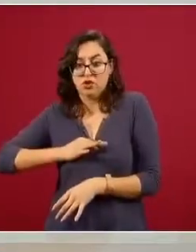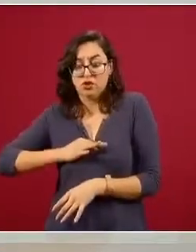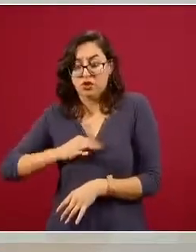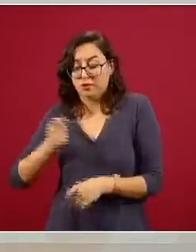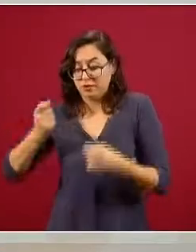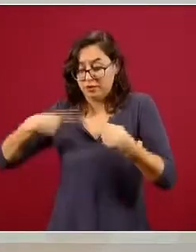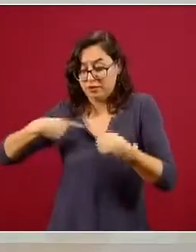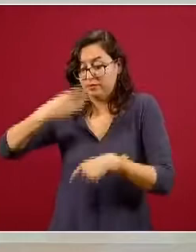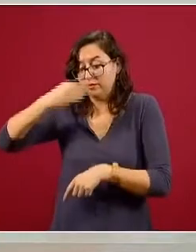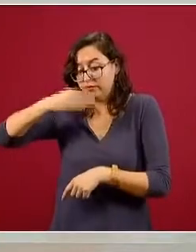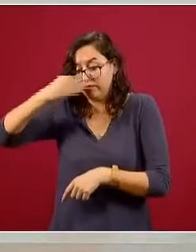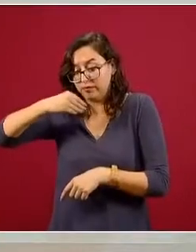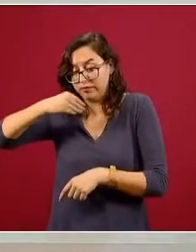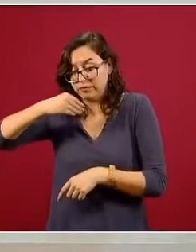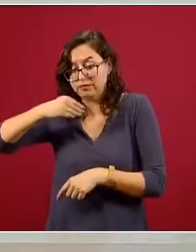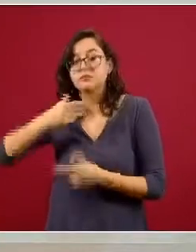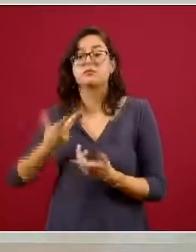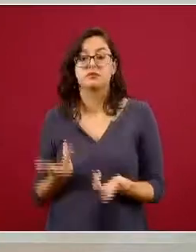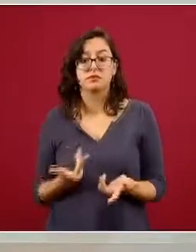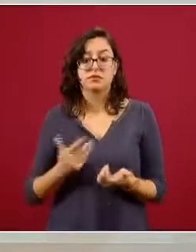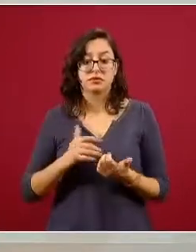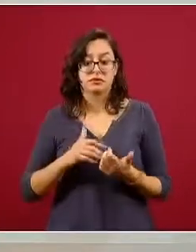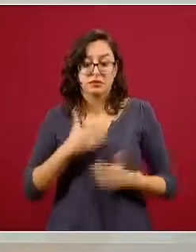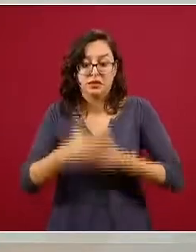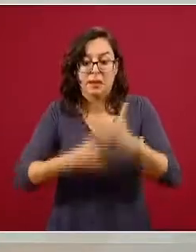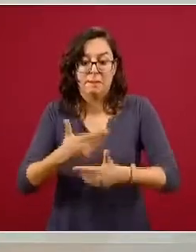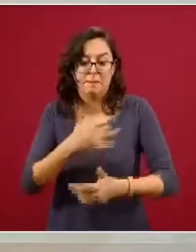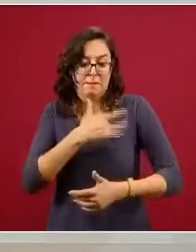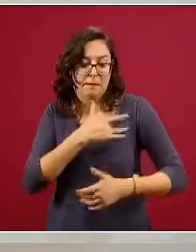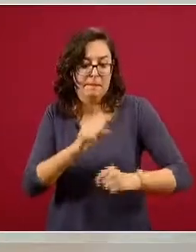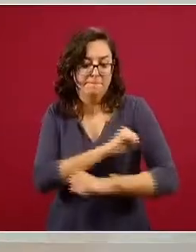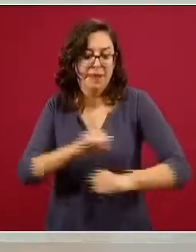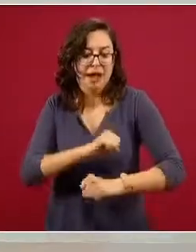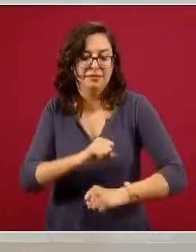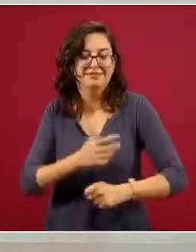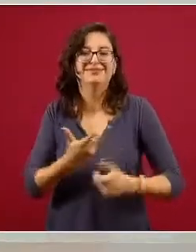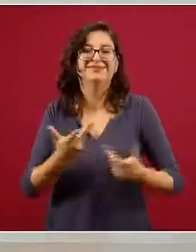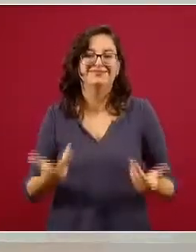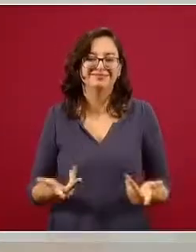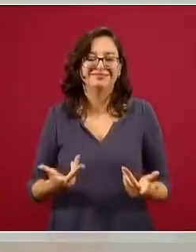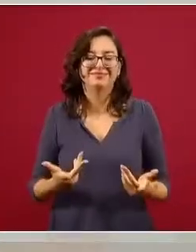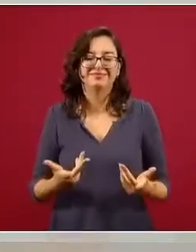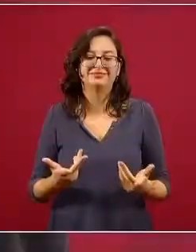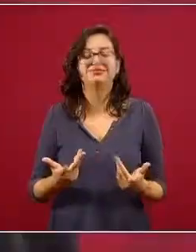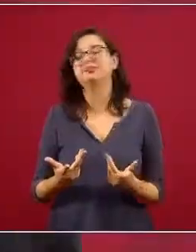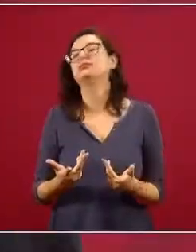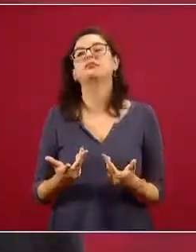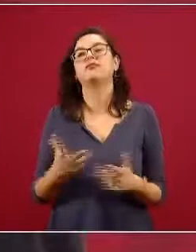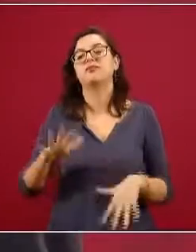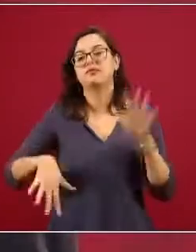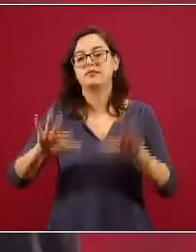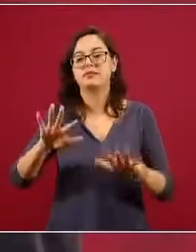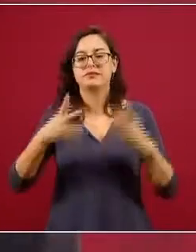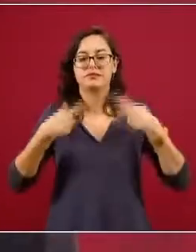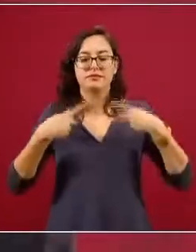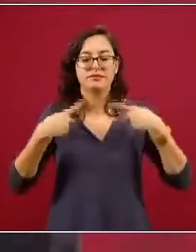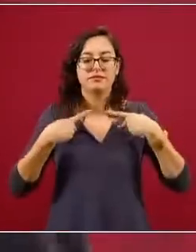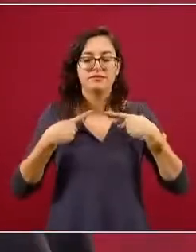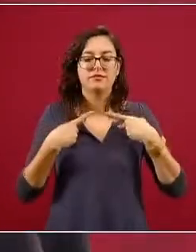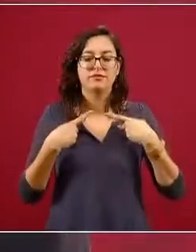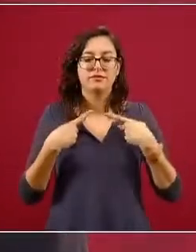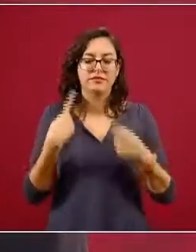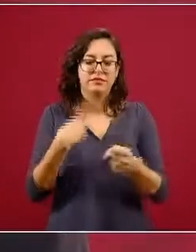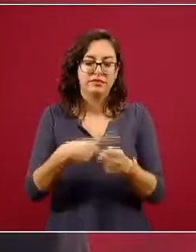misma infección por virus que puede desencadenar un infarto, ¿no? Muchas veces las personas que tienen una